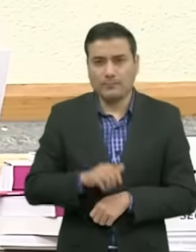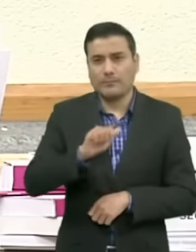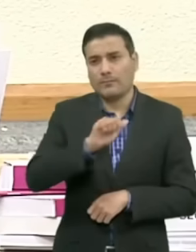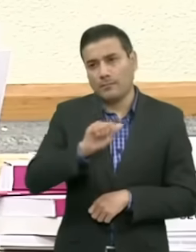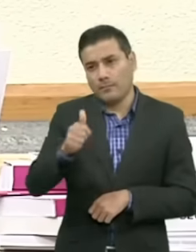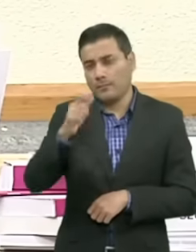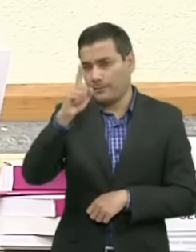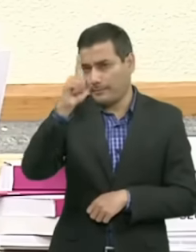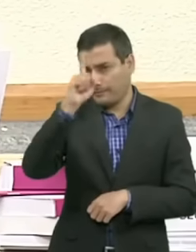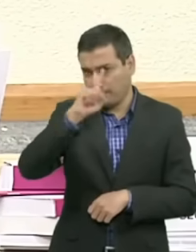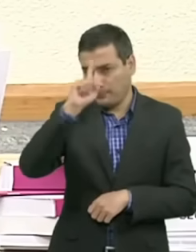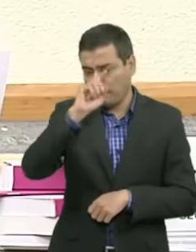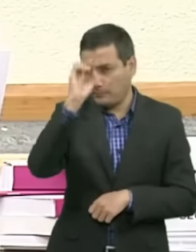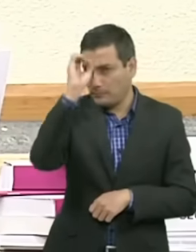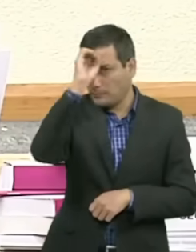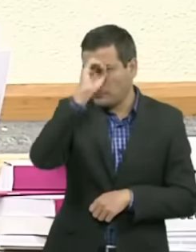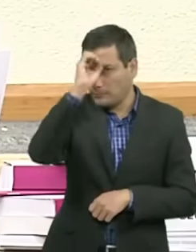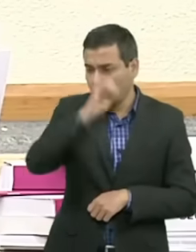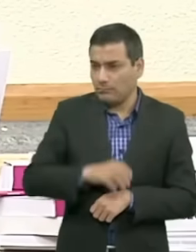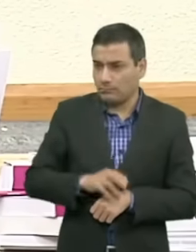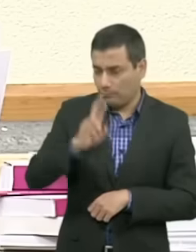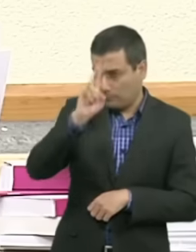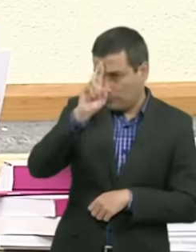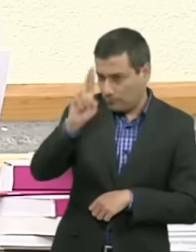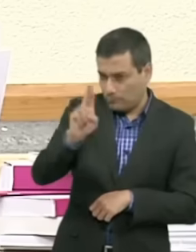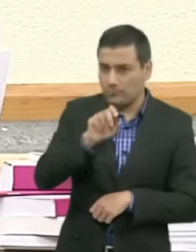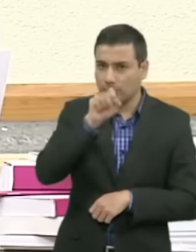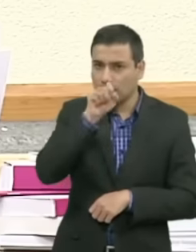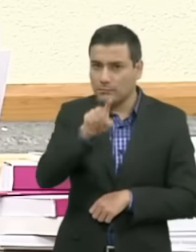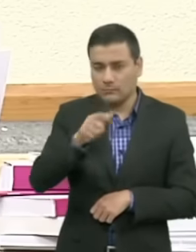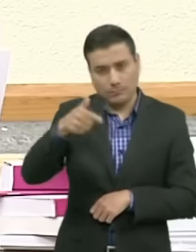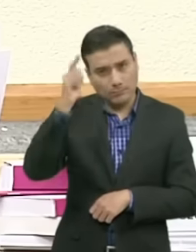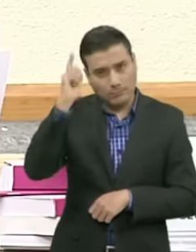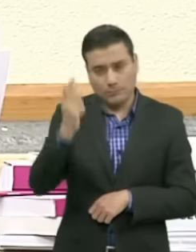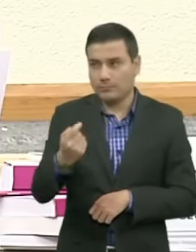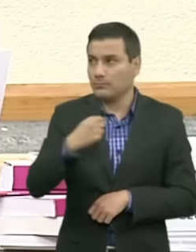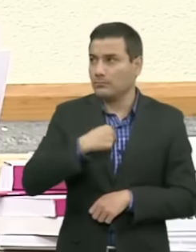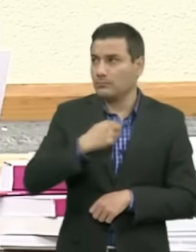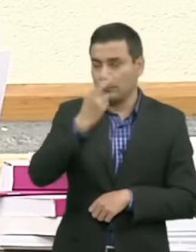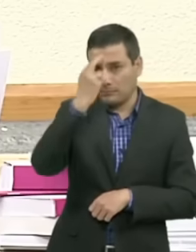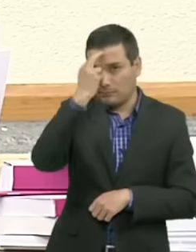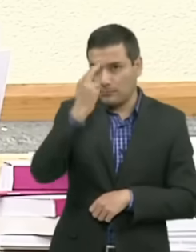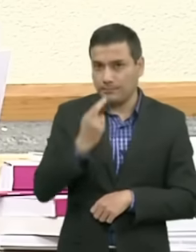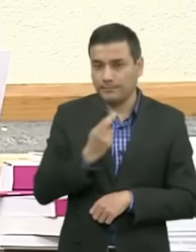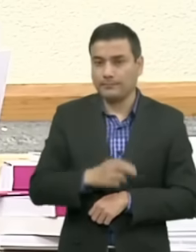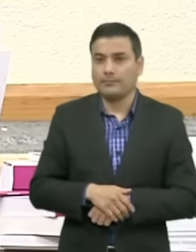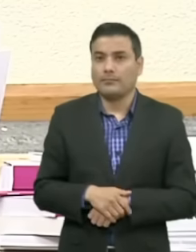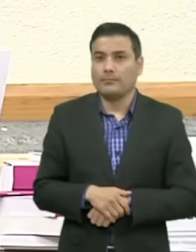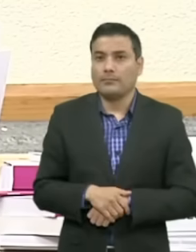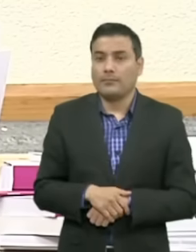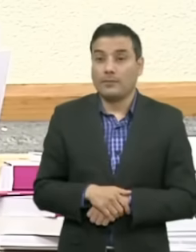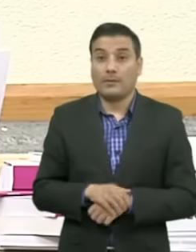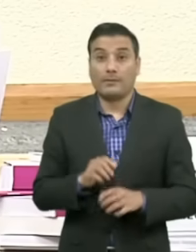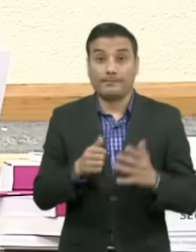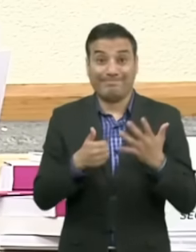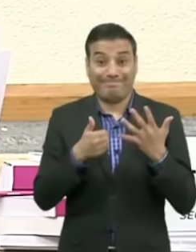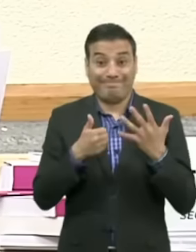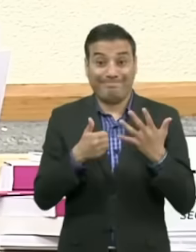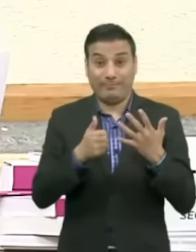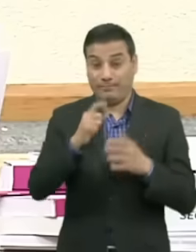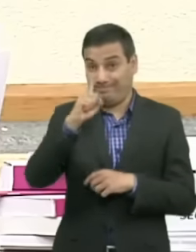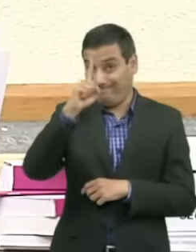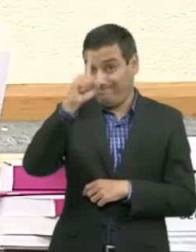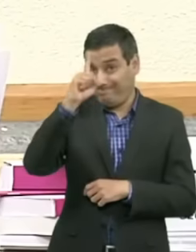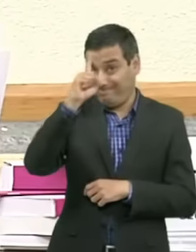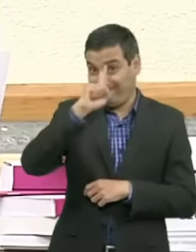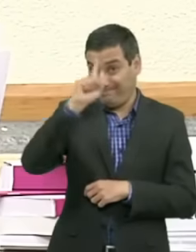demás, espero que eso suceda también en lo particular. No es la primera vez que seis consejeros